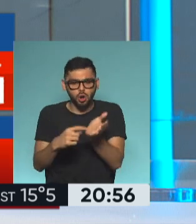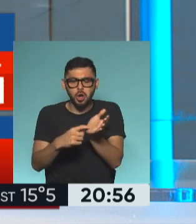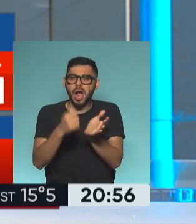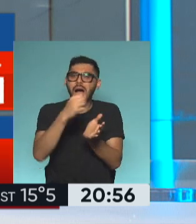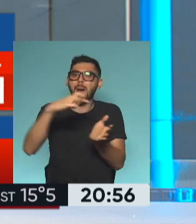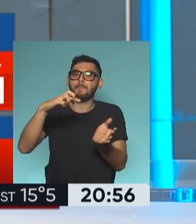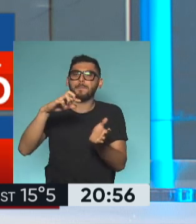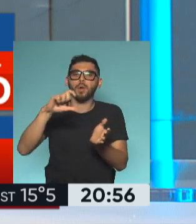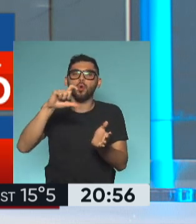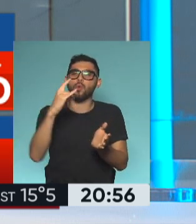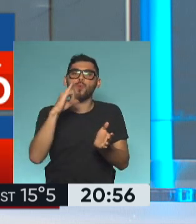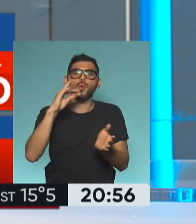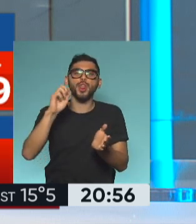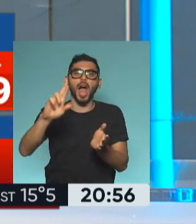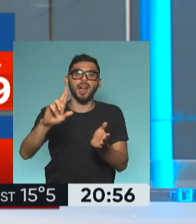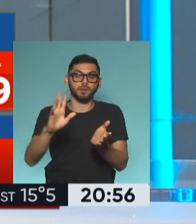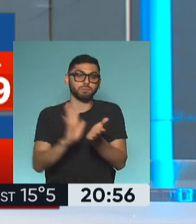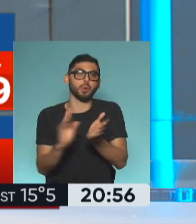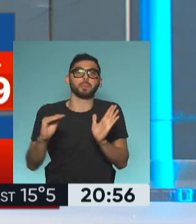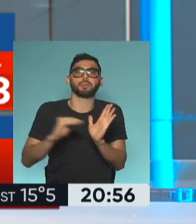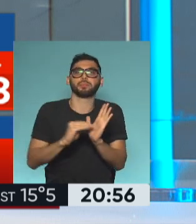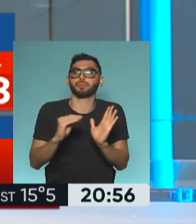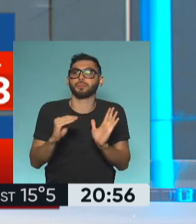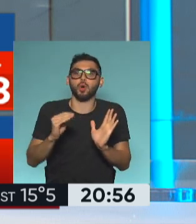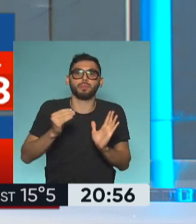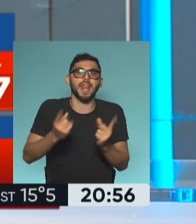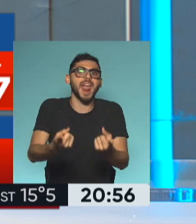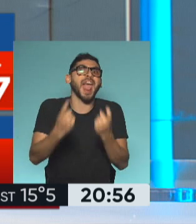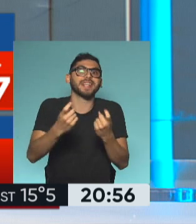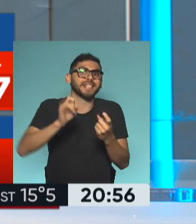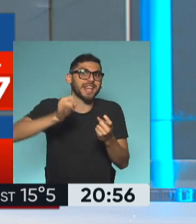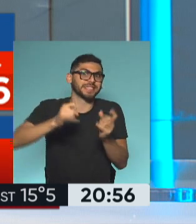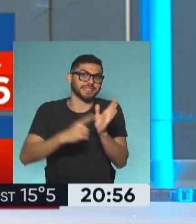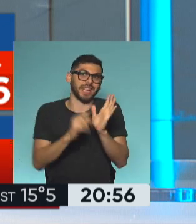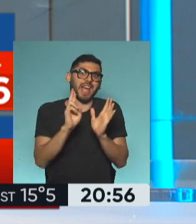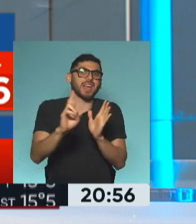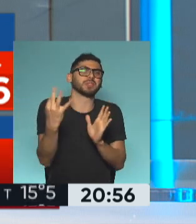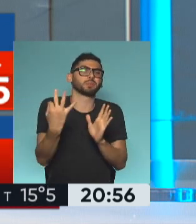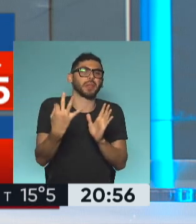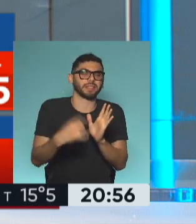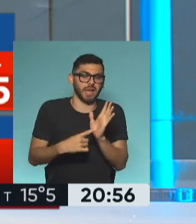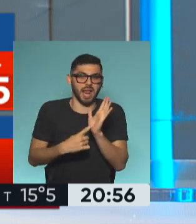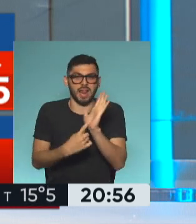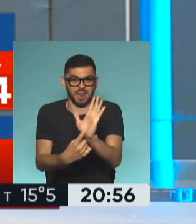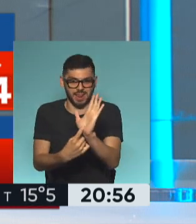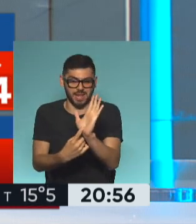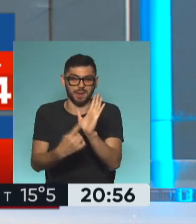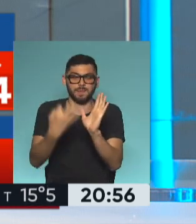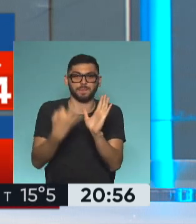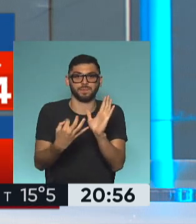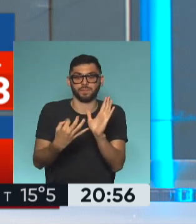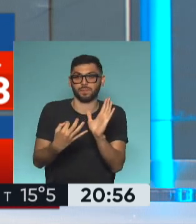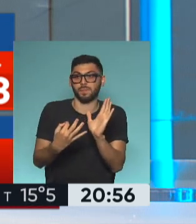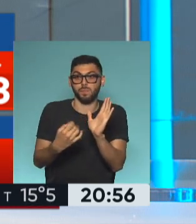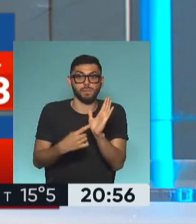Cuidar, anotándose como causa de fuerza mayor, alguna de las variables que entregan el régimen